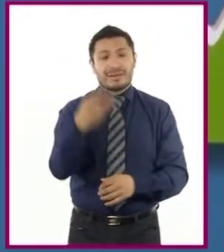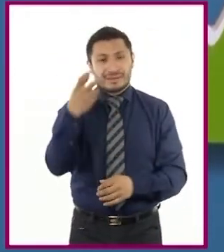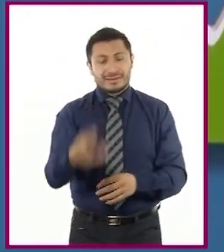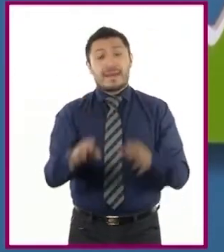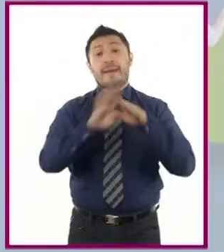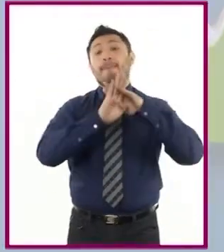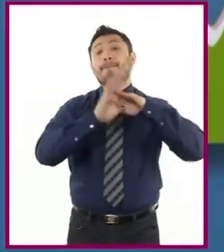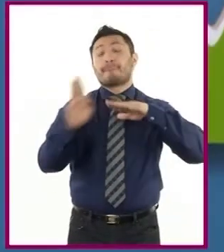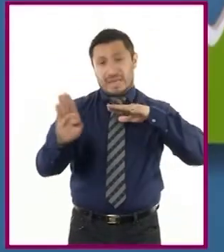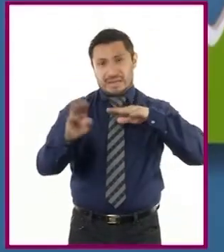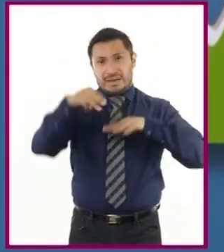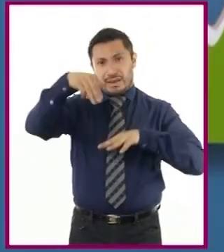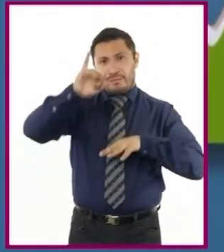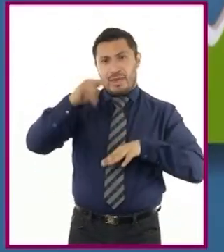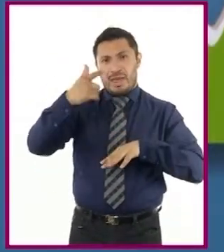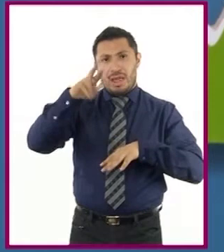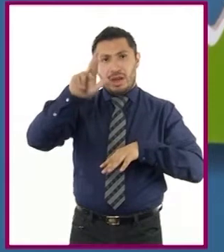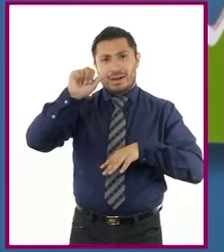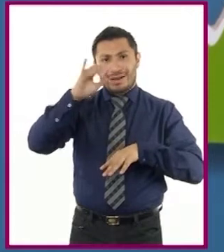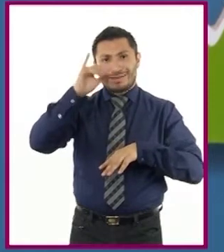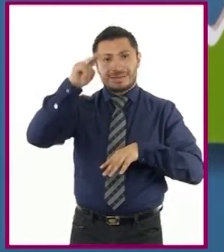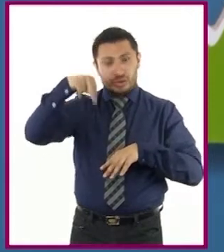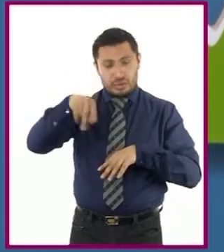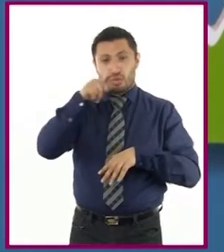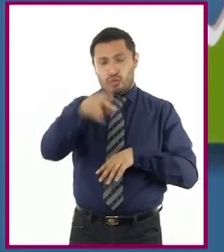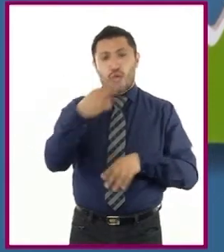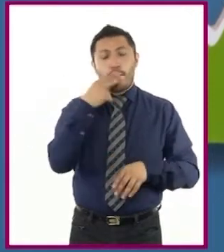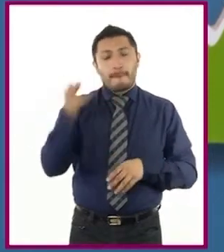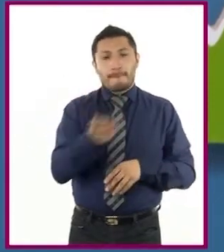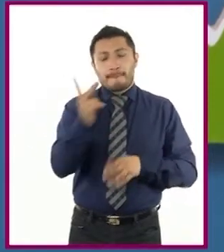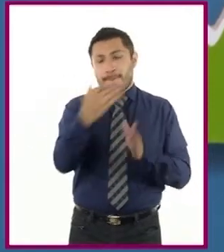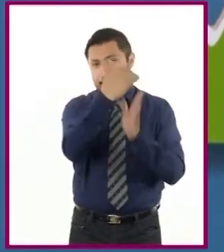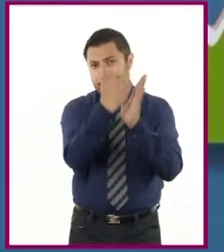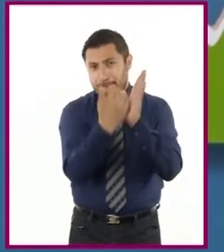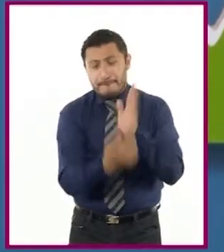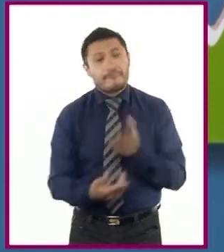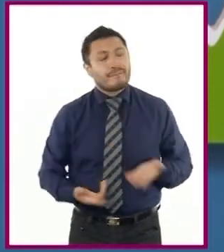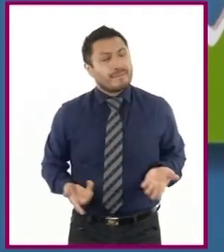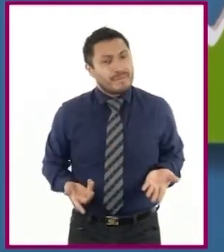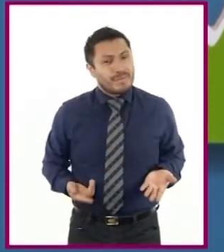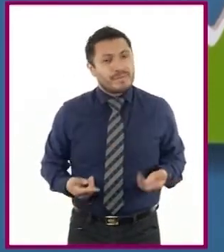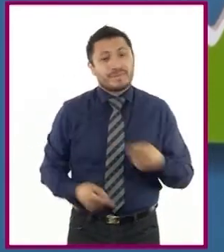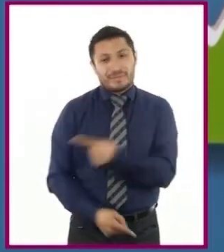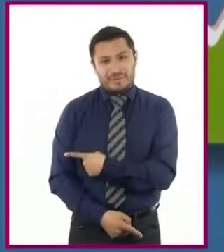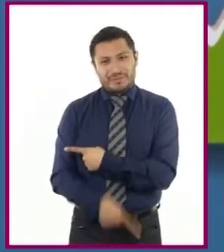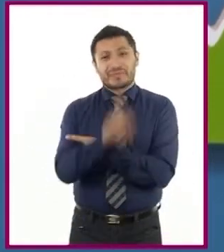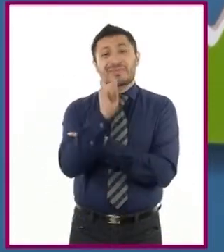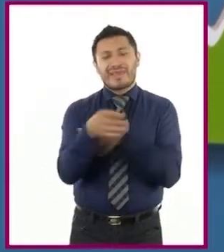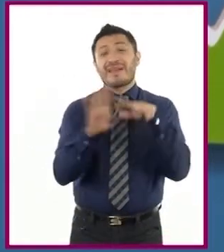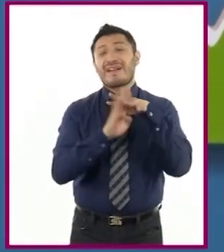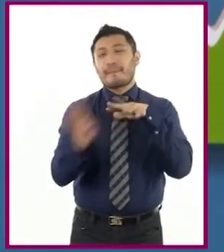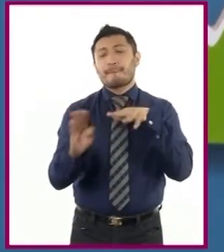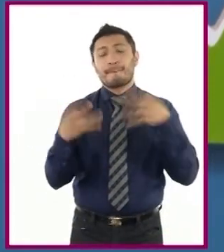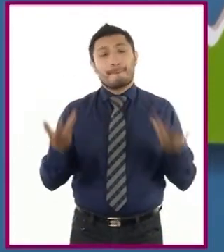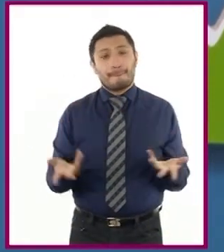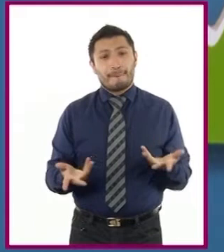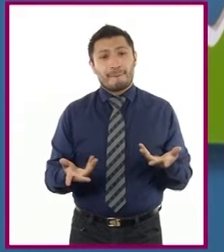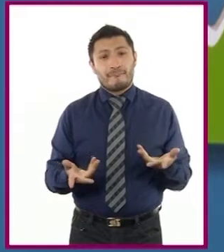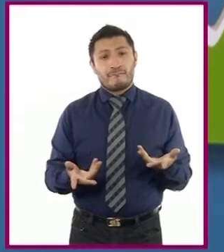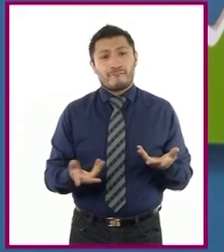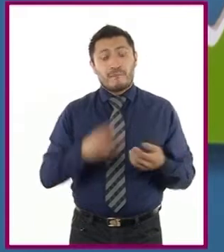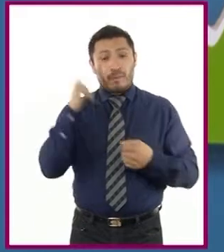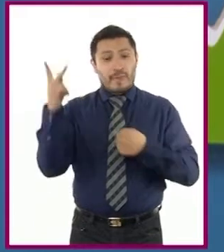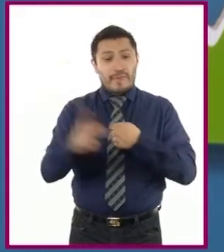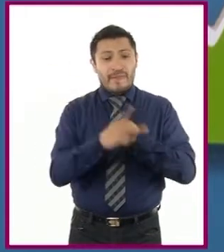será la migración. Te puedes apoyar de las siguientes preguntas. ¿Qué es la migración? ¿Qué es un